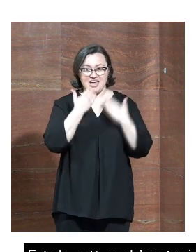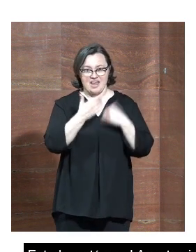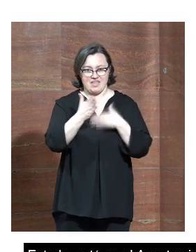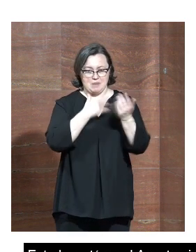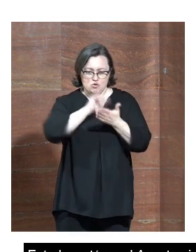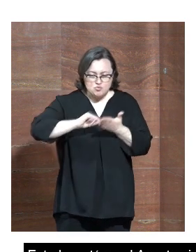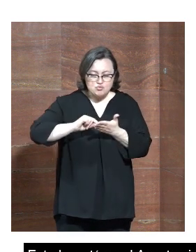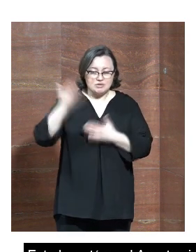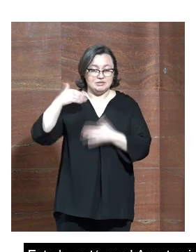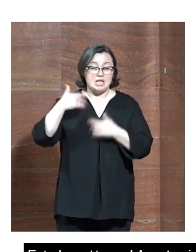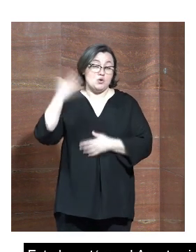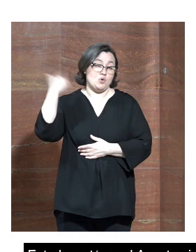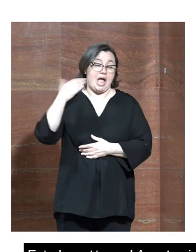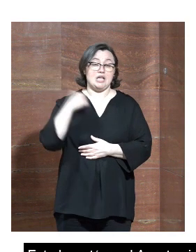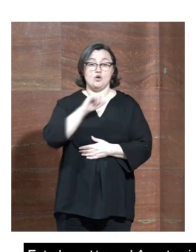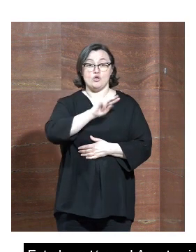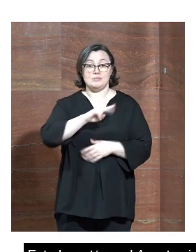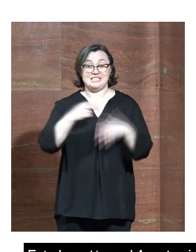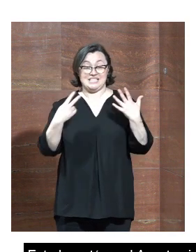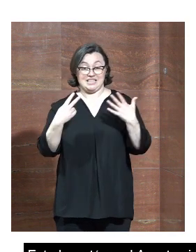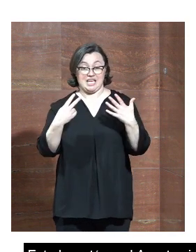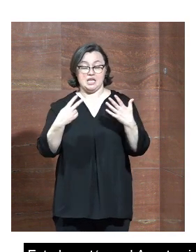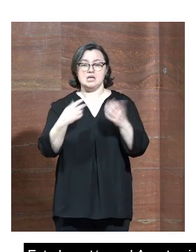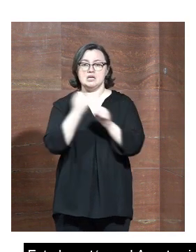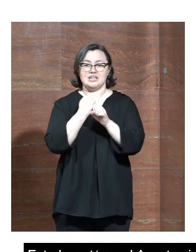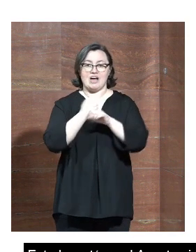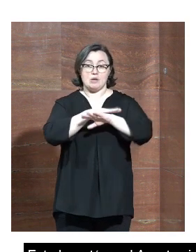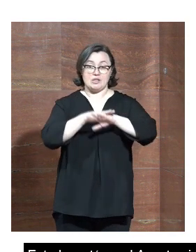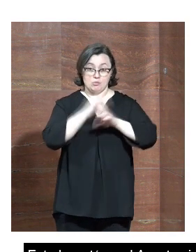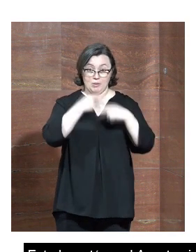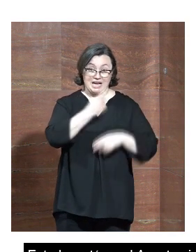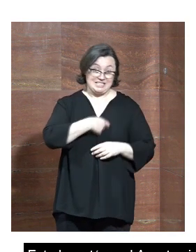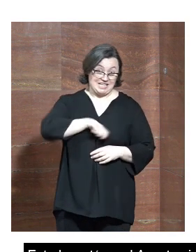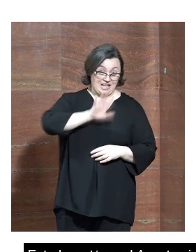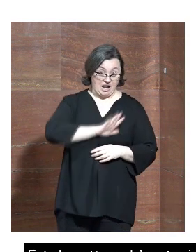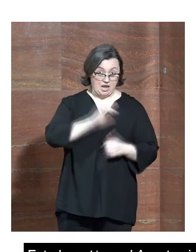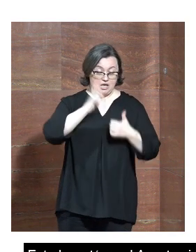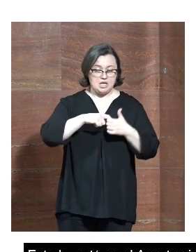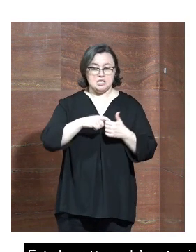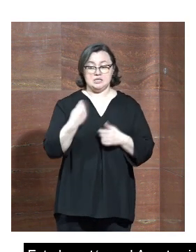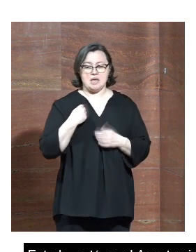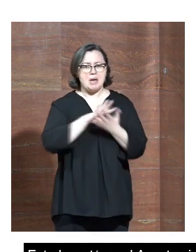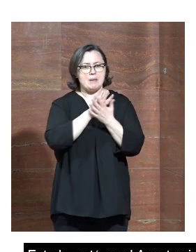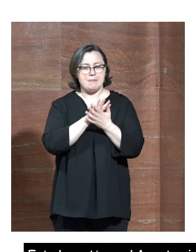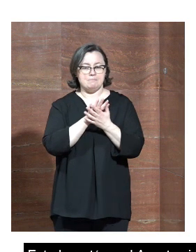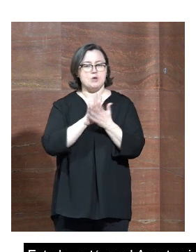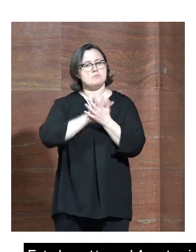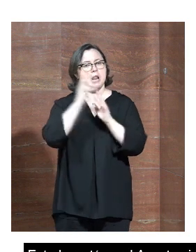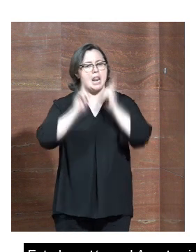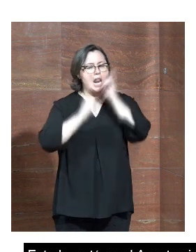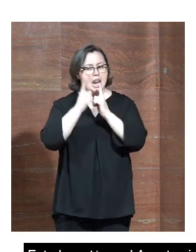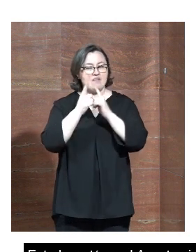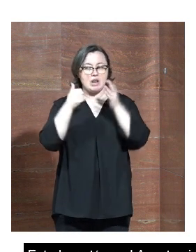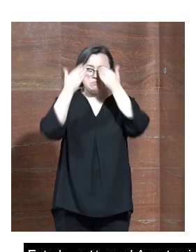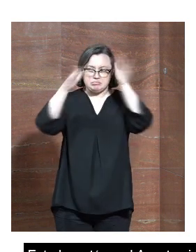día hablando, esto ya en el año 2007, yo trabajaba en la administración, me hizo caso, la verdad que una